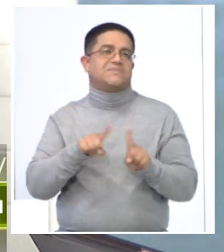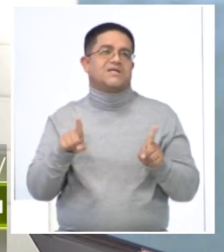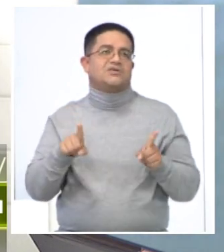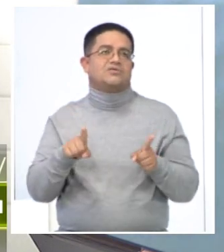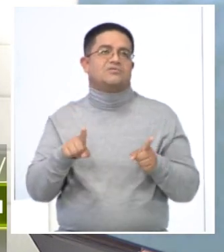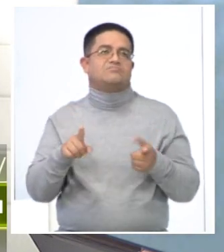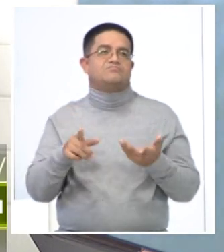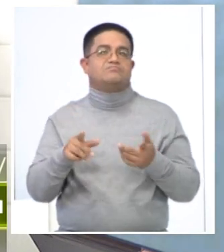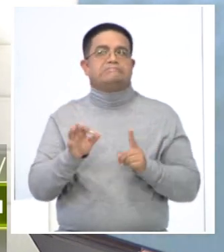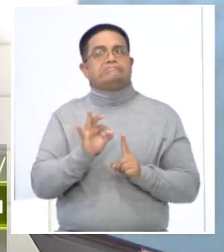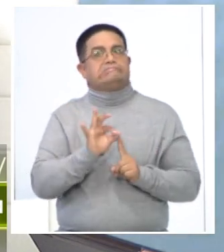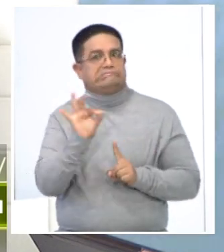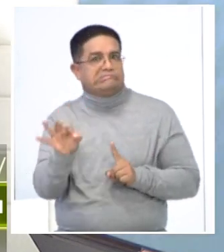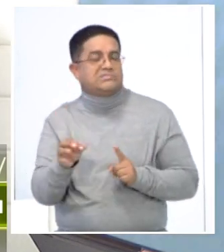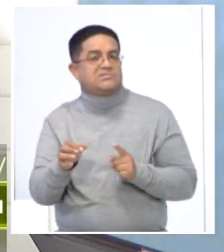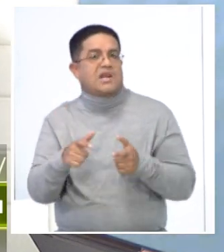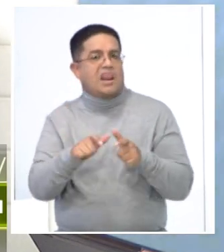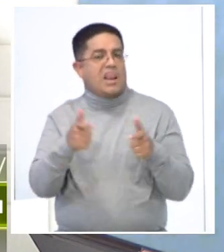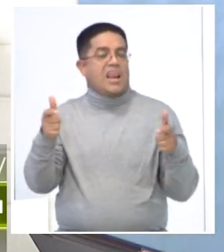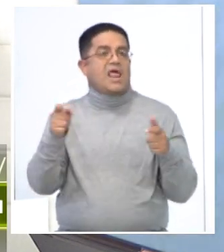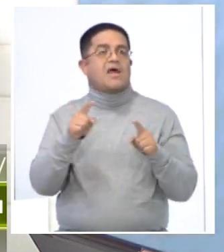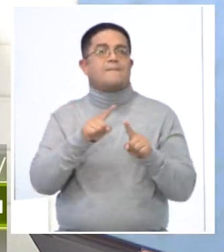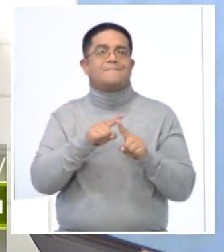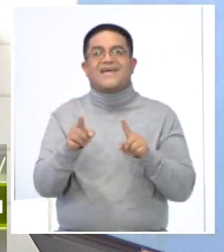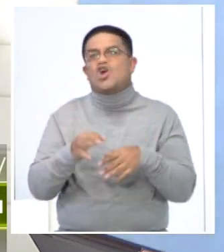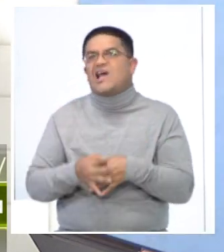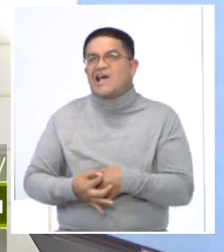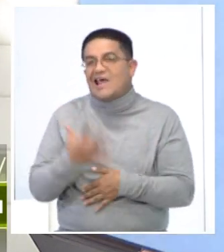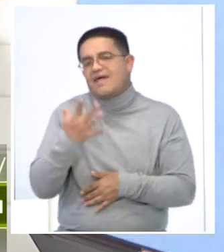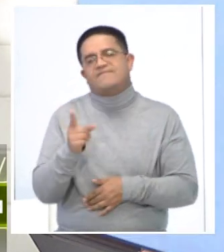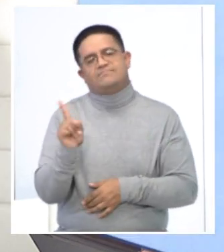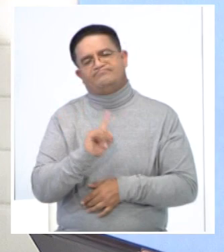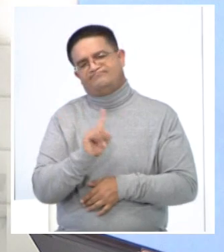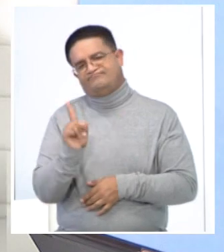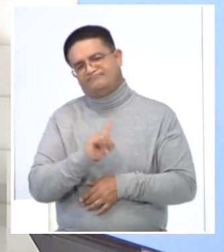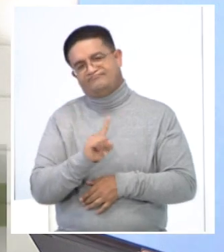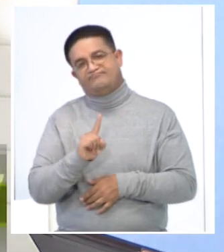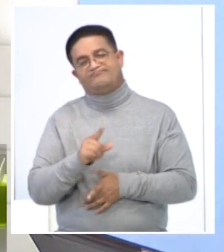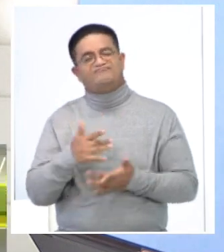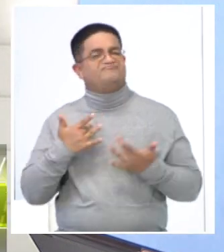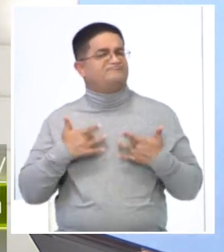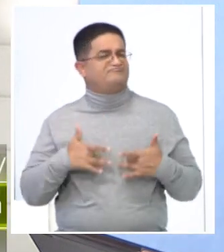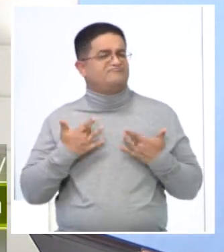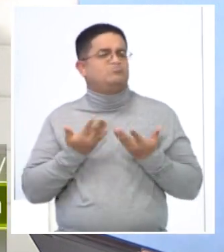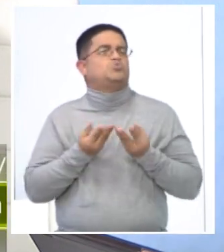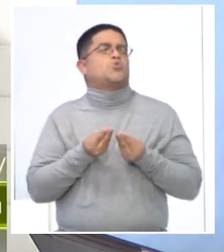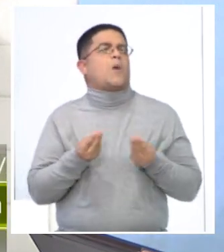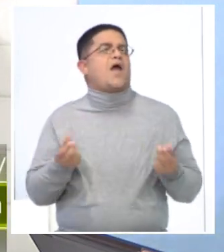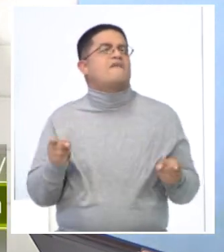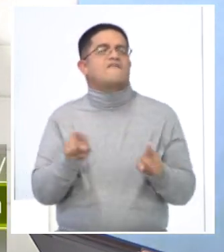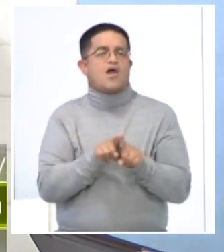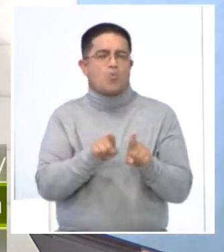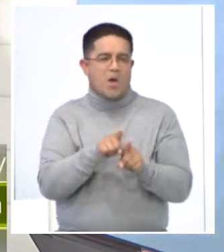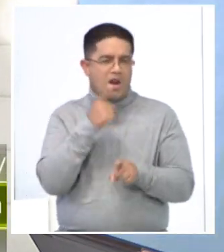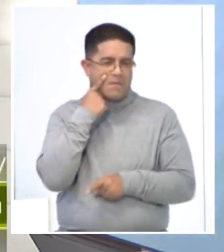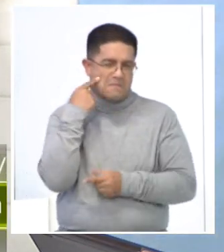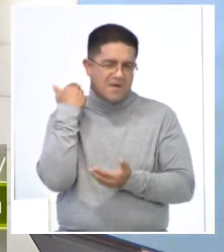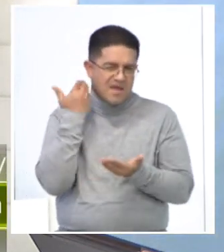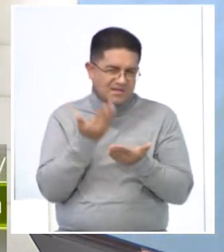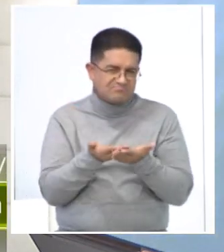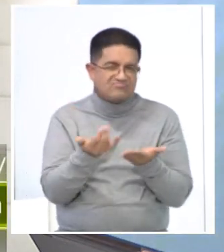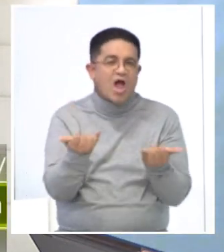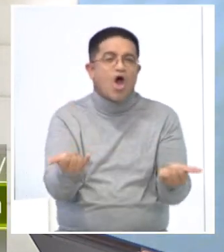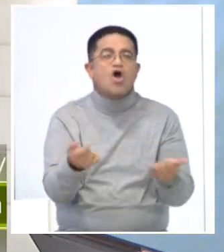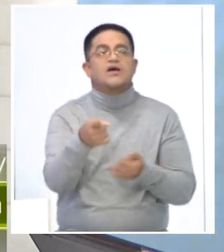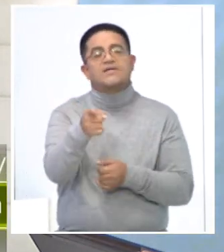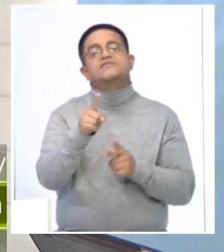es un poco más contagiosa pero que no es tan severa que los síntomas son síntomas leves como lo hemos visto hasta ahora entonces sí